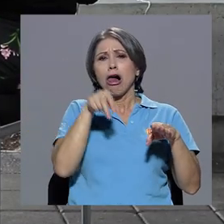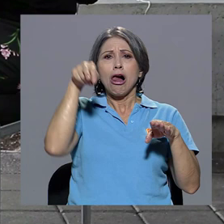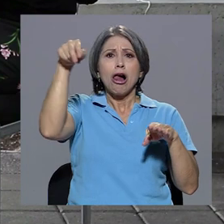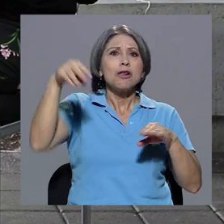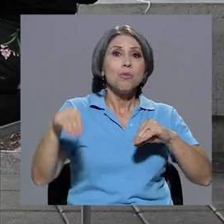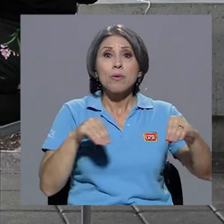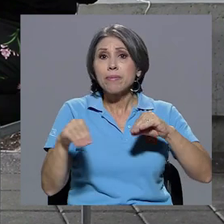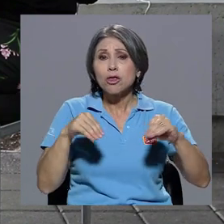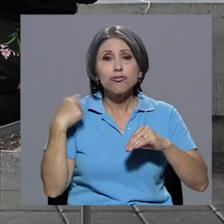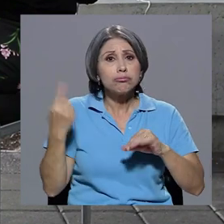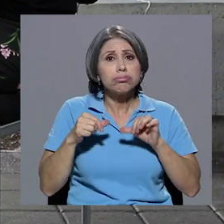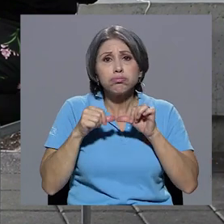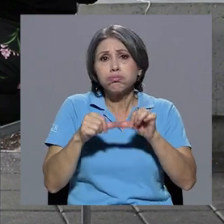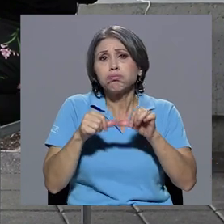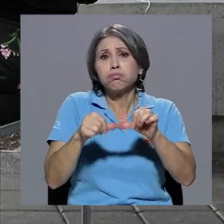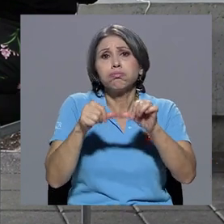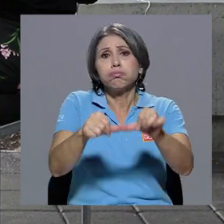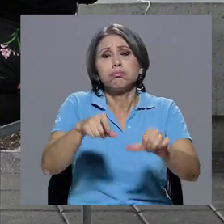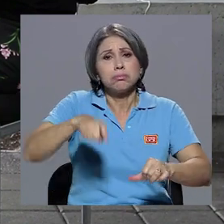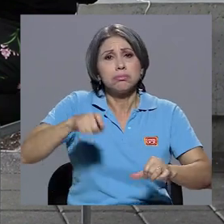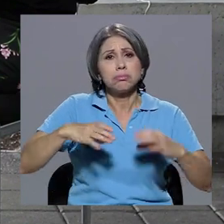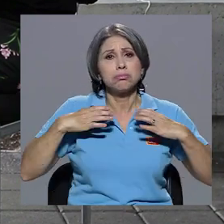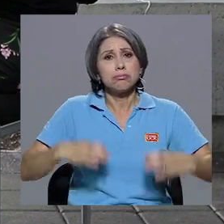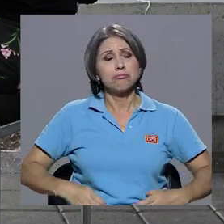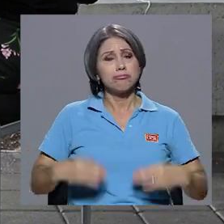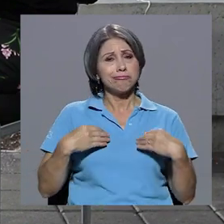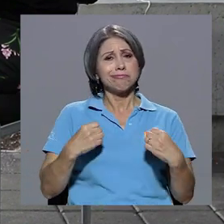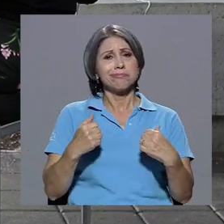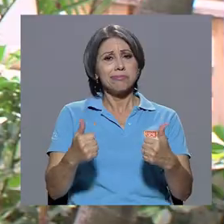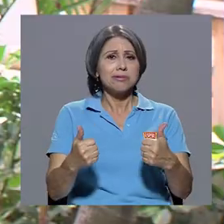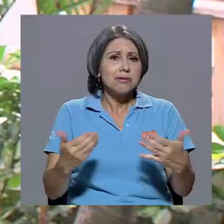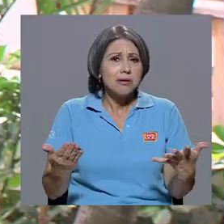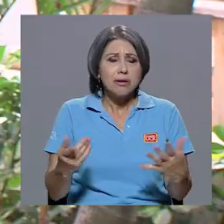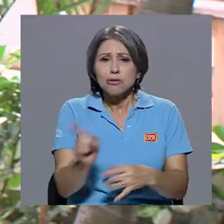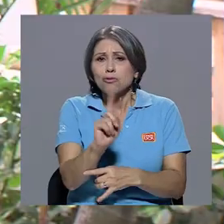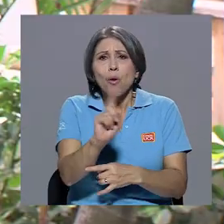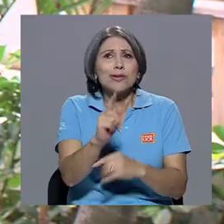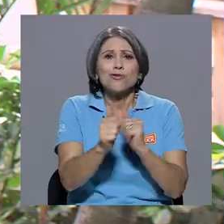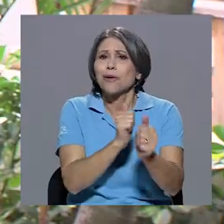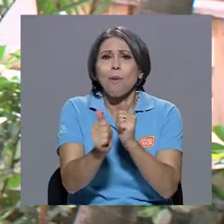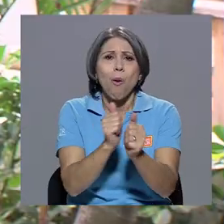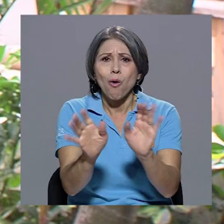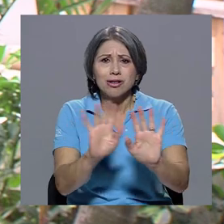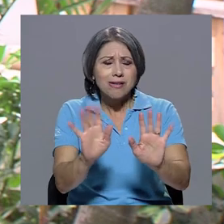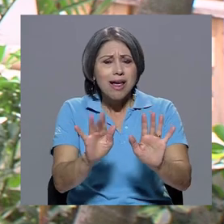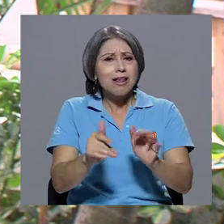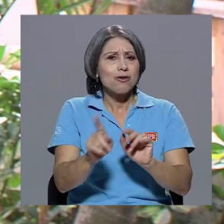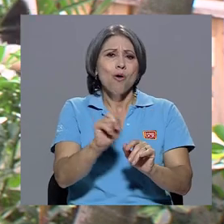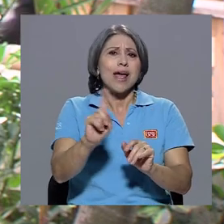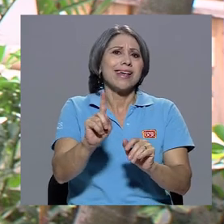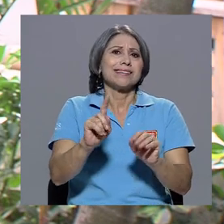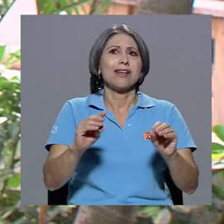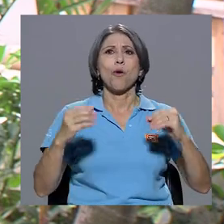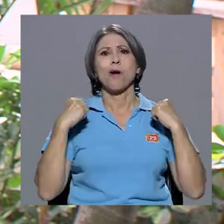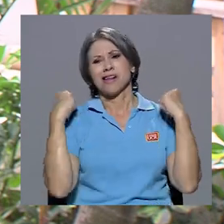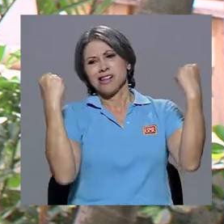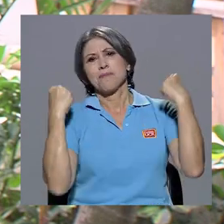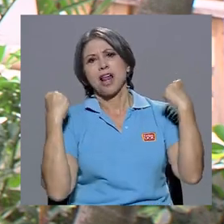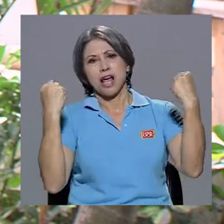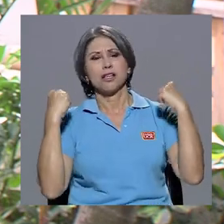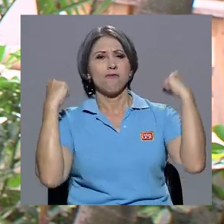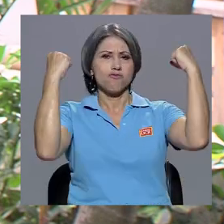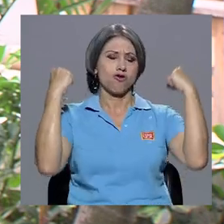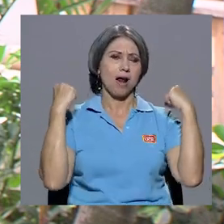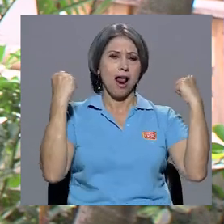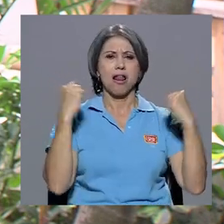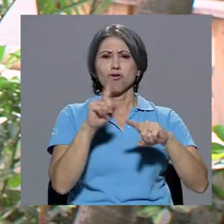constante lo que necesita nuestro cuerpo para estar realmente saludable, no es nada, no es ningún deporte en particular, no es ninguna gimnasia funcional.